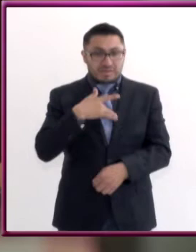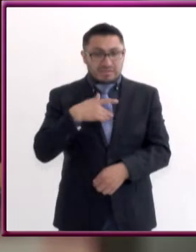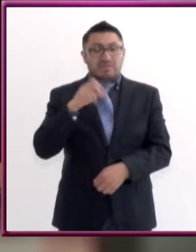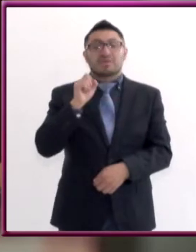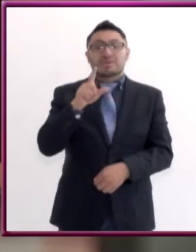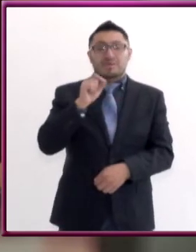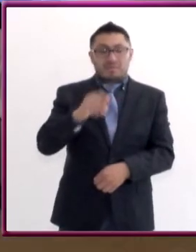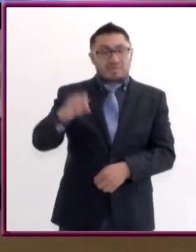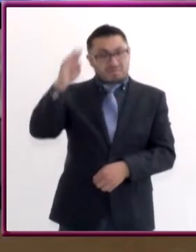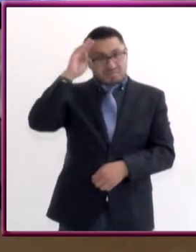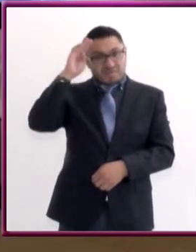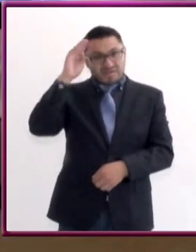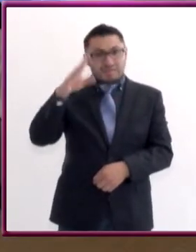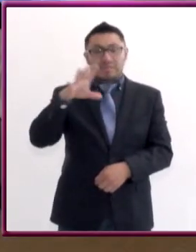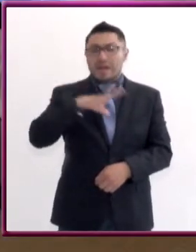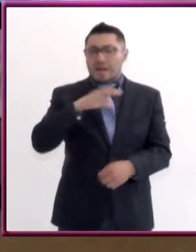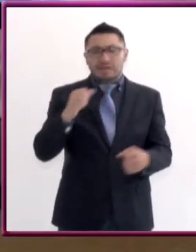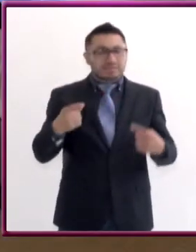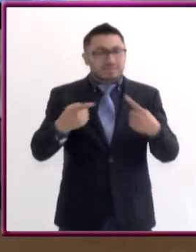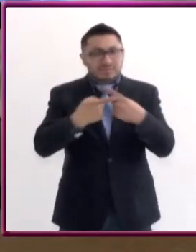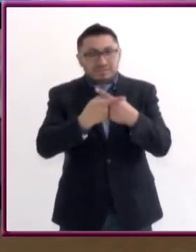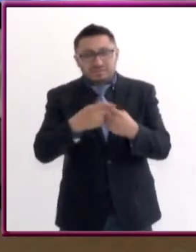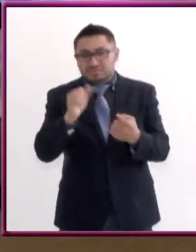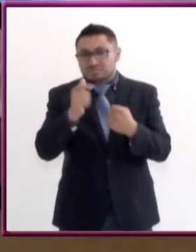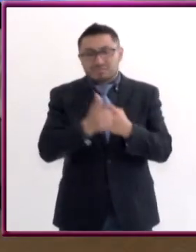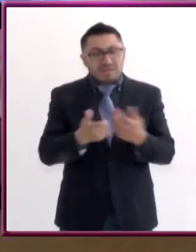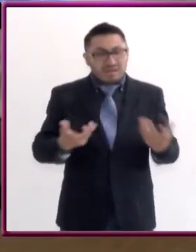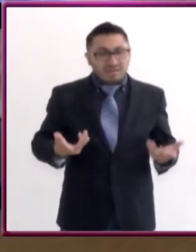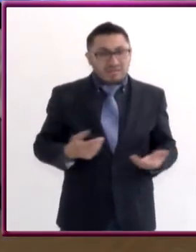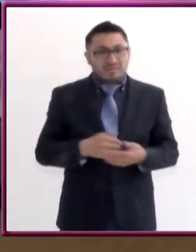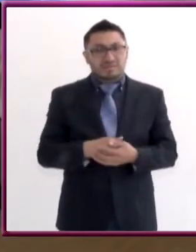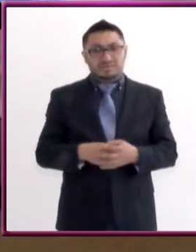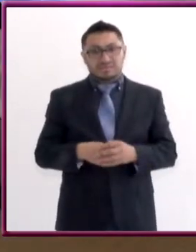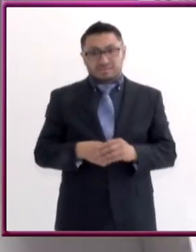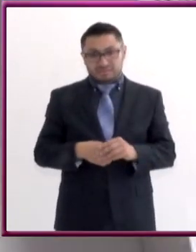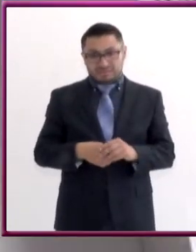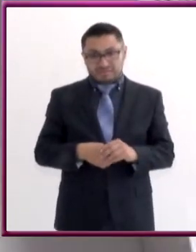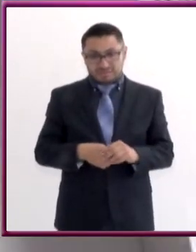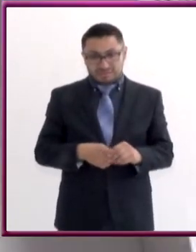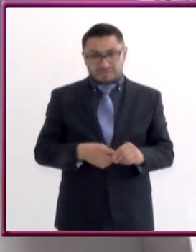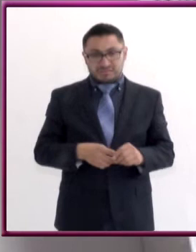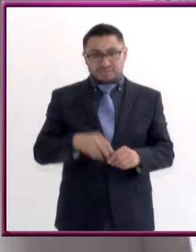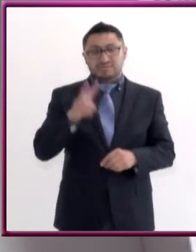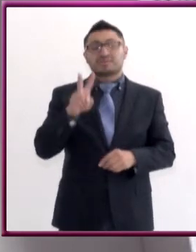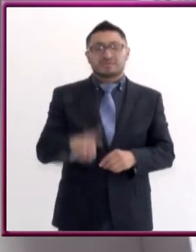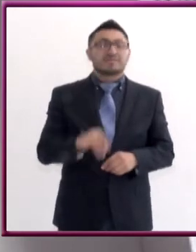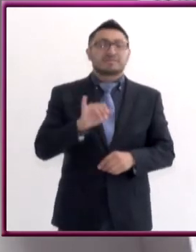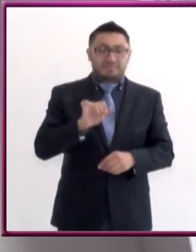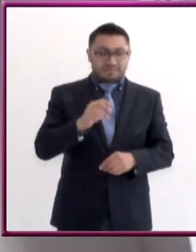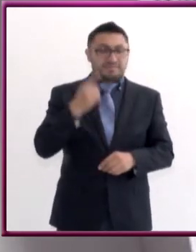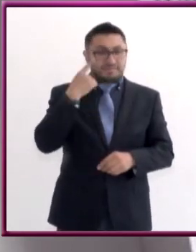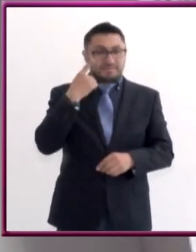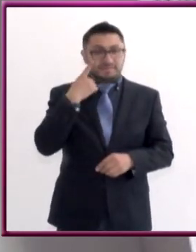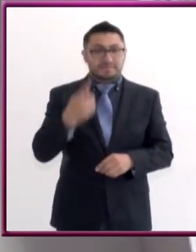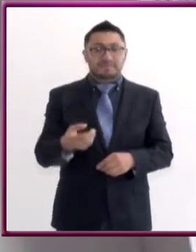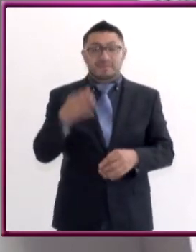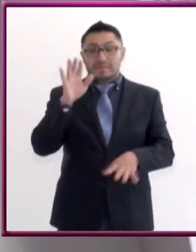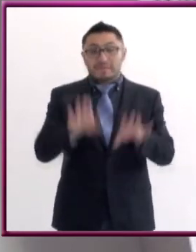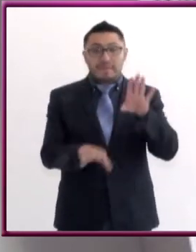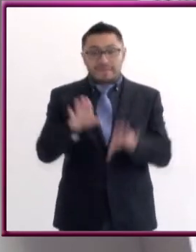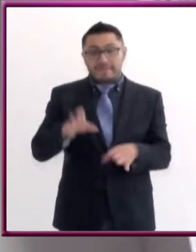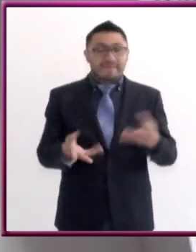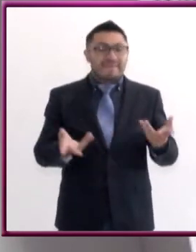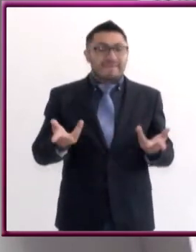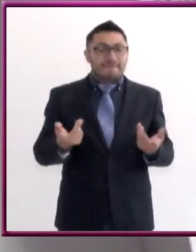lo que pensamos. ¿Hay alguna contradicción en estos tres elementos? Ciertamente, Paula. Mira,